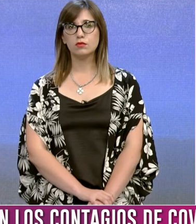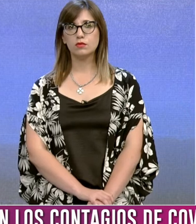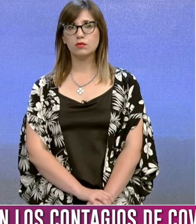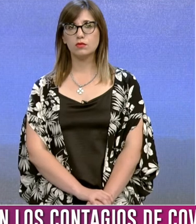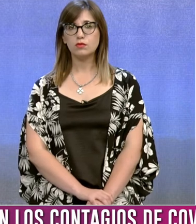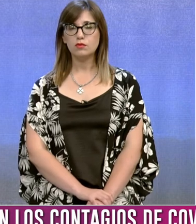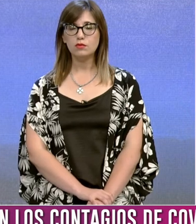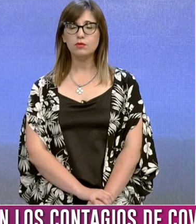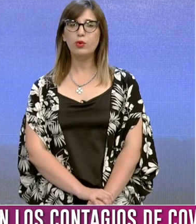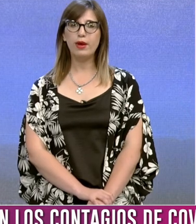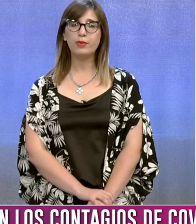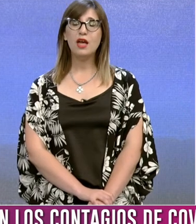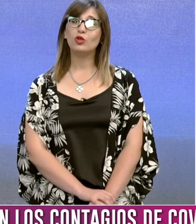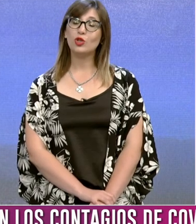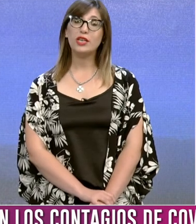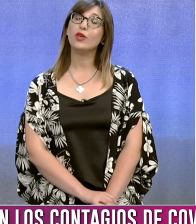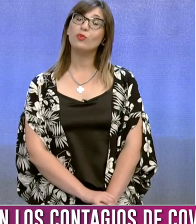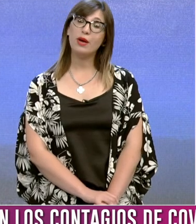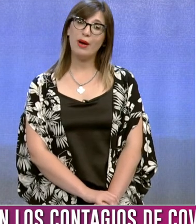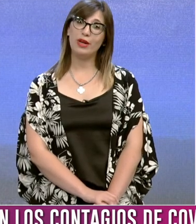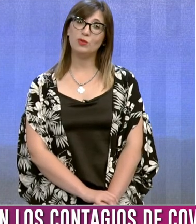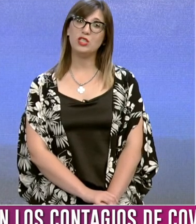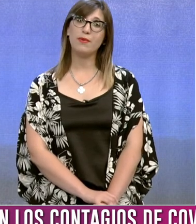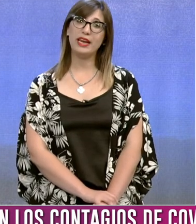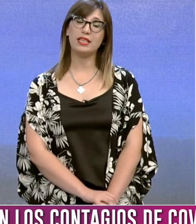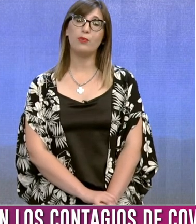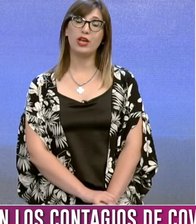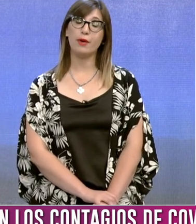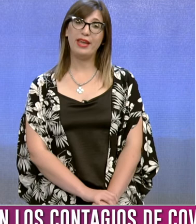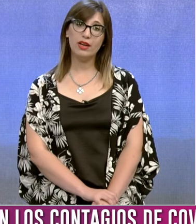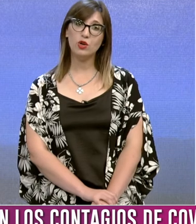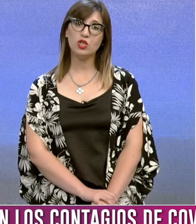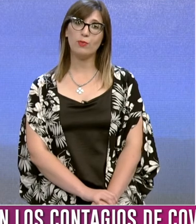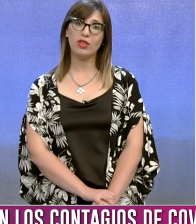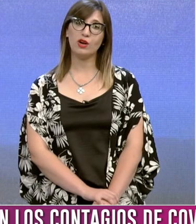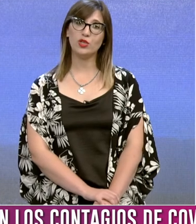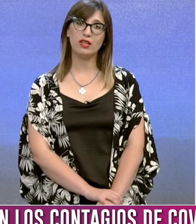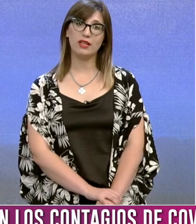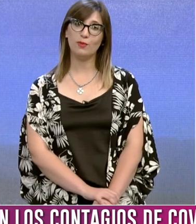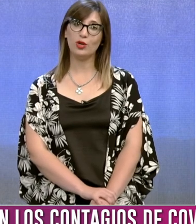falte la asistencia. Muy bien. Doctor, ha sido muy amable. Muchísimas gracias por esperarnos y